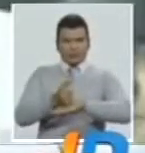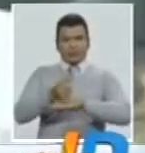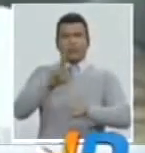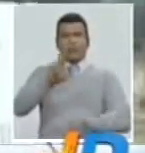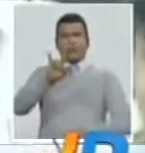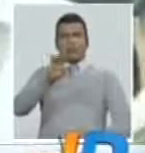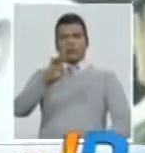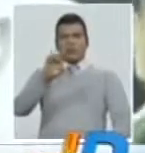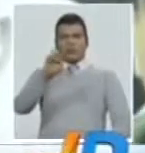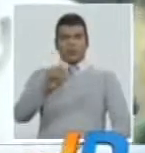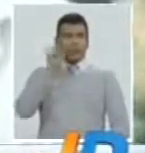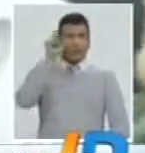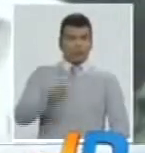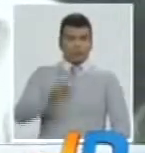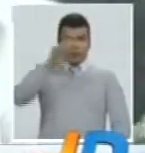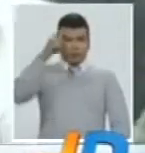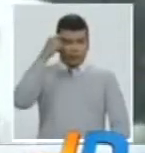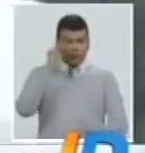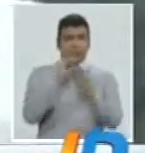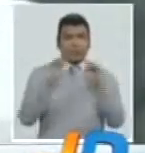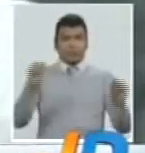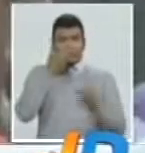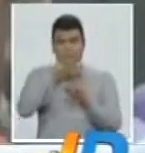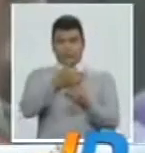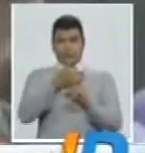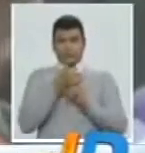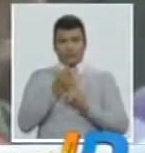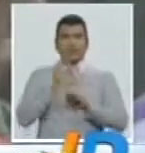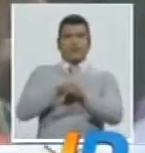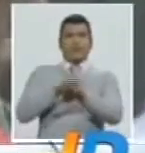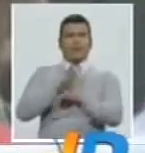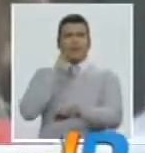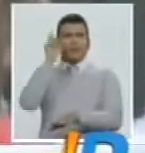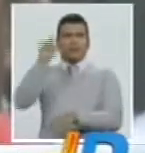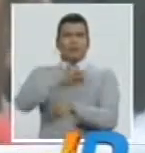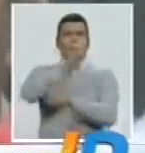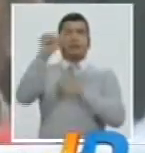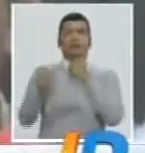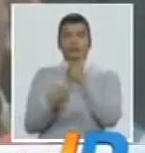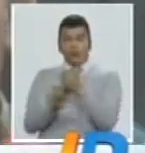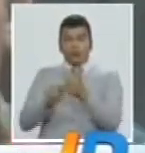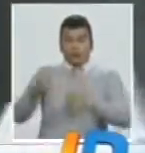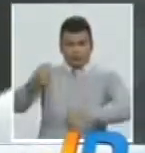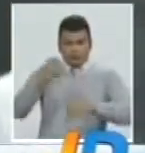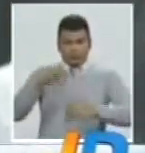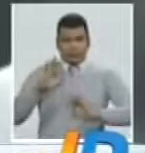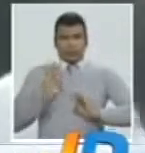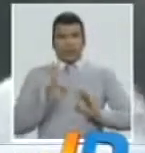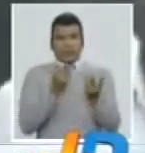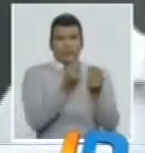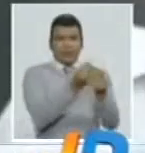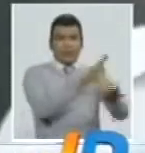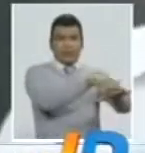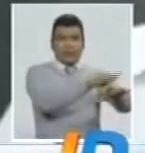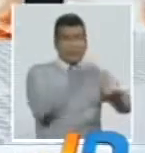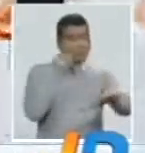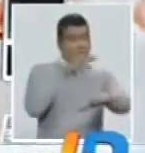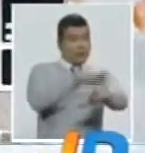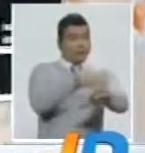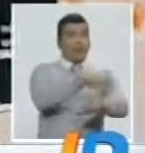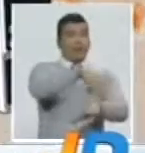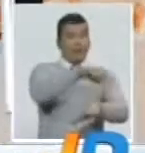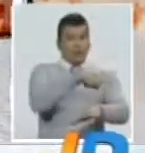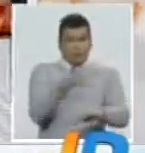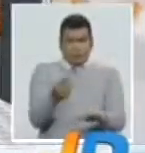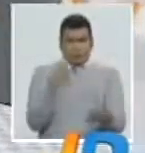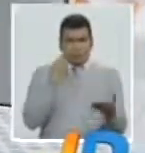Palacios, aseguró a medios de comunicación que el plagio fue reportado por un mayor del Ejército, quien le dijo que el general fue retenido por un grupo de hombres sin identificar. El